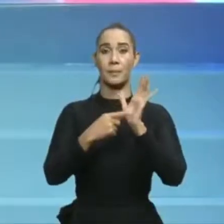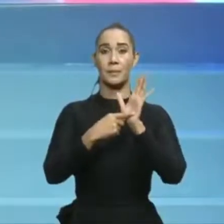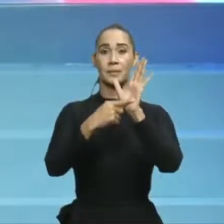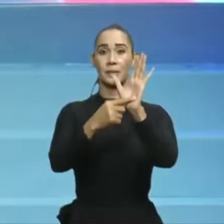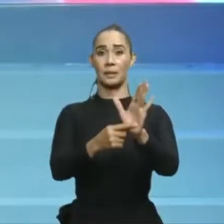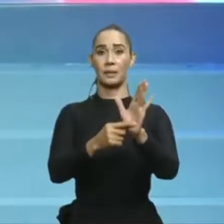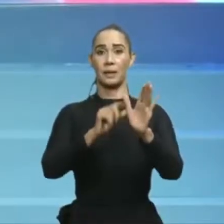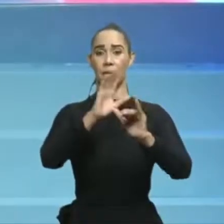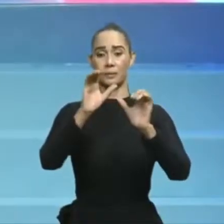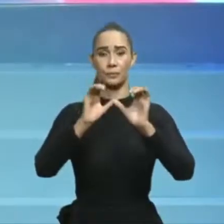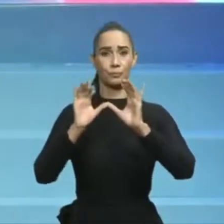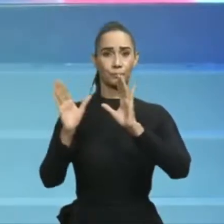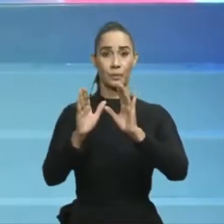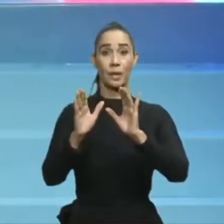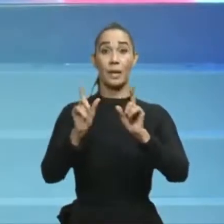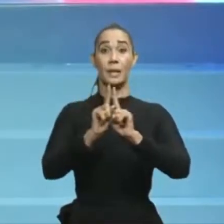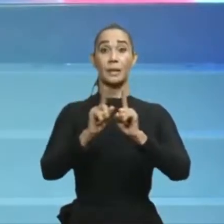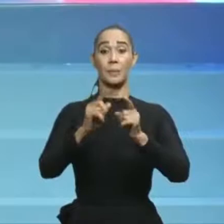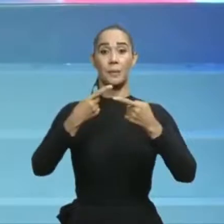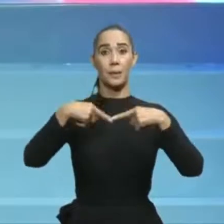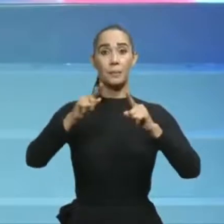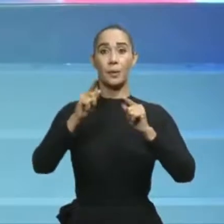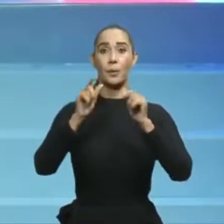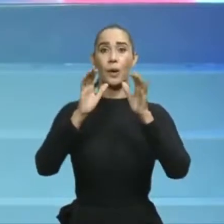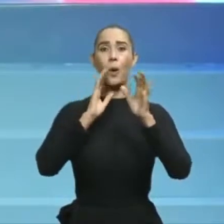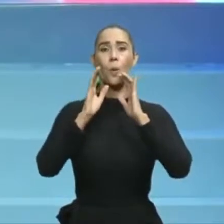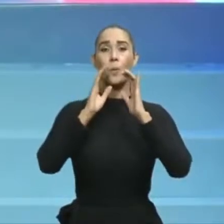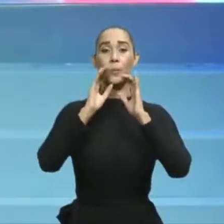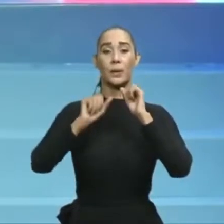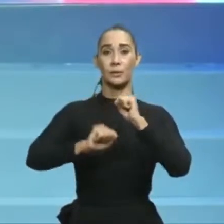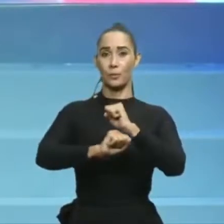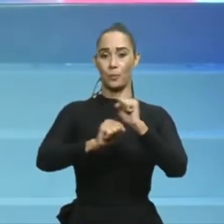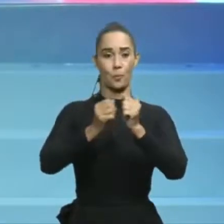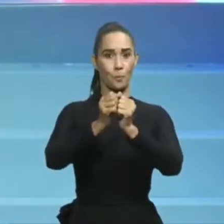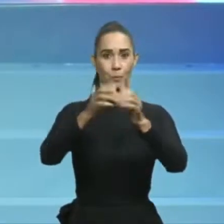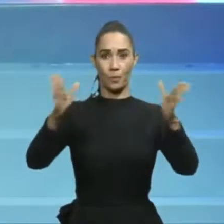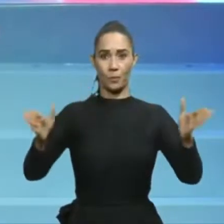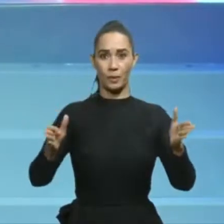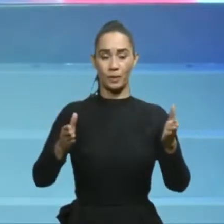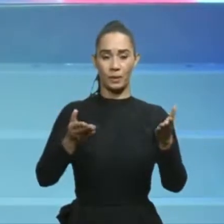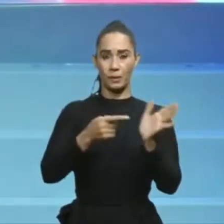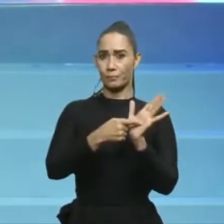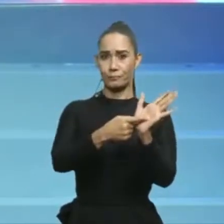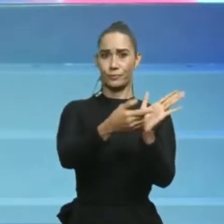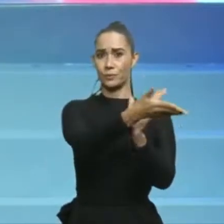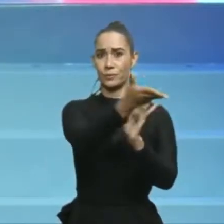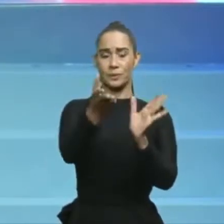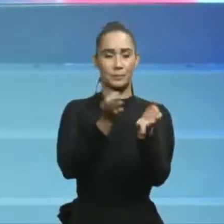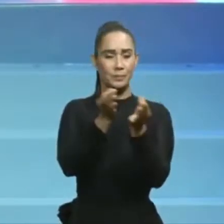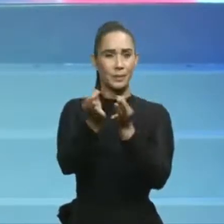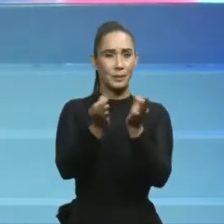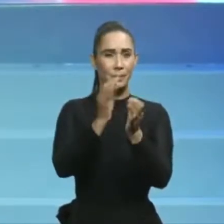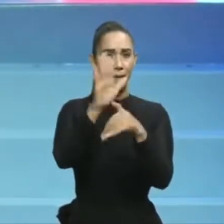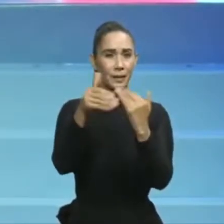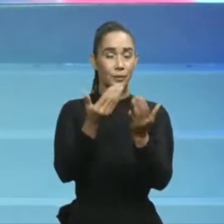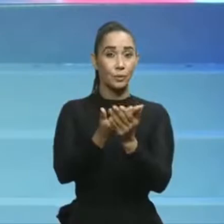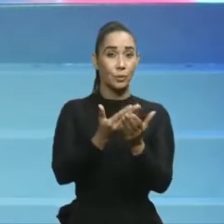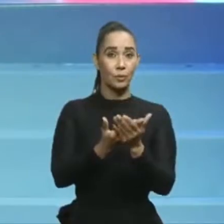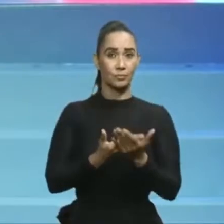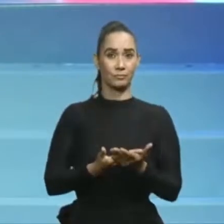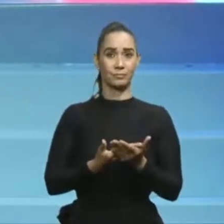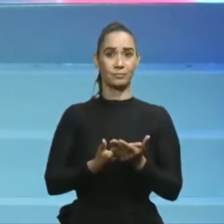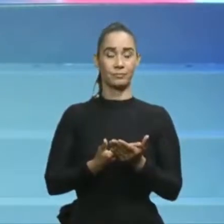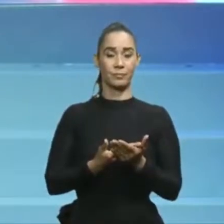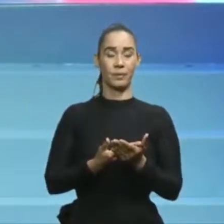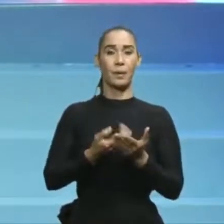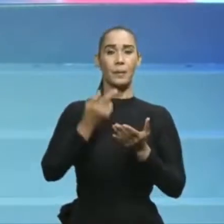pero además mi comunicación pública ante ustedes para explicar todo lo que hacemos es continua pero en las condiciones de